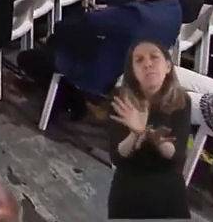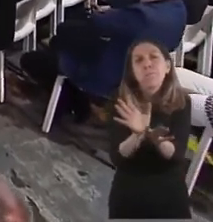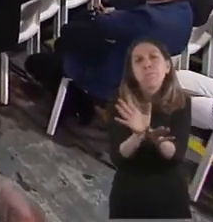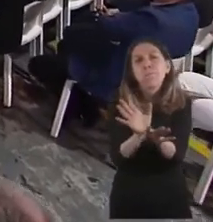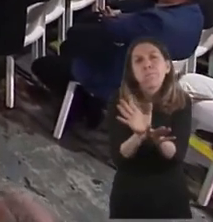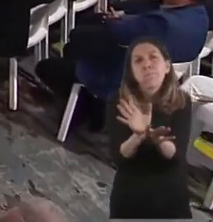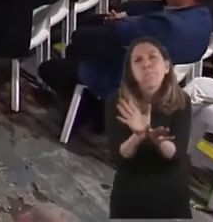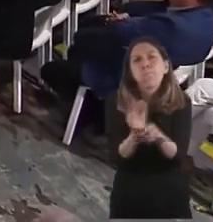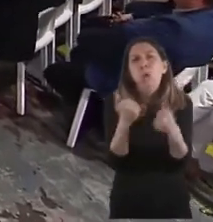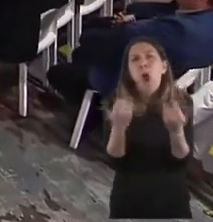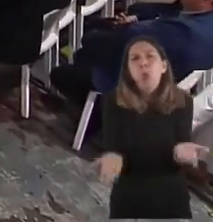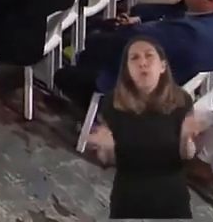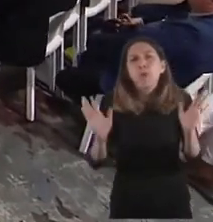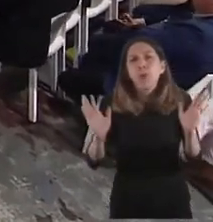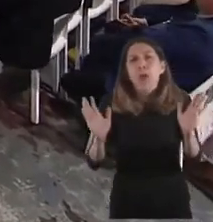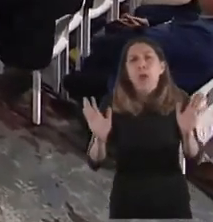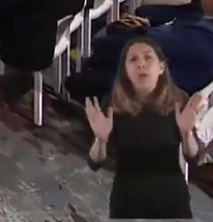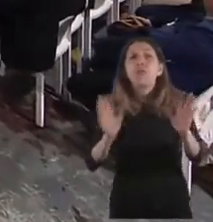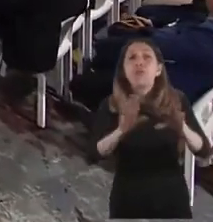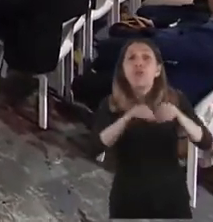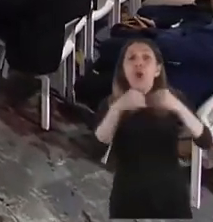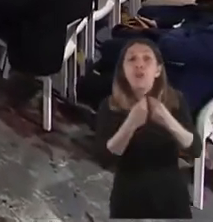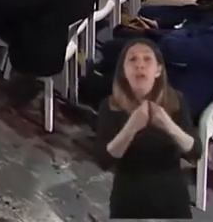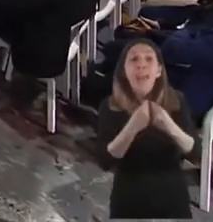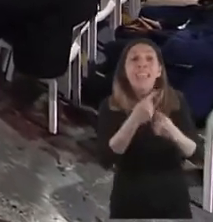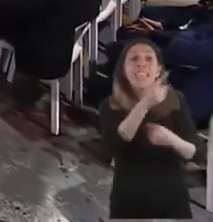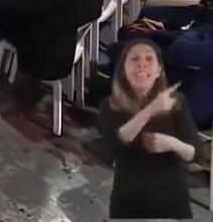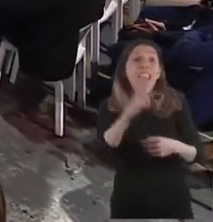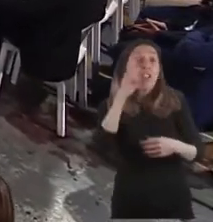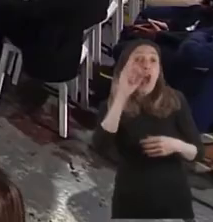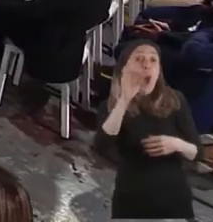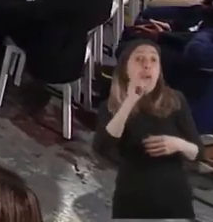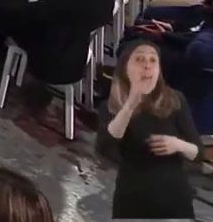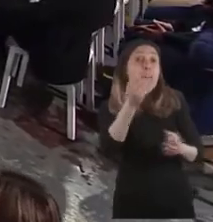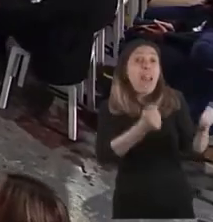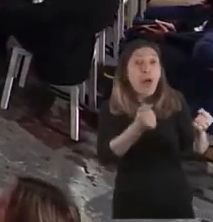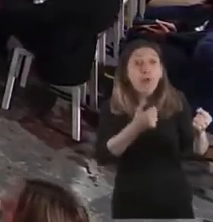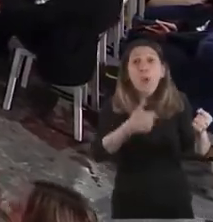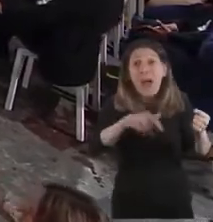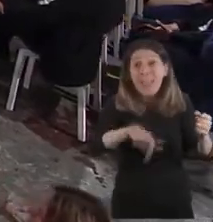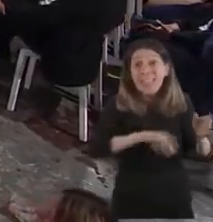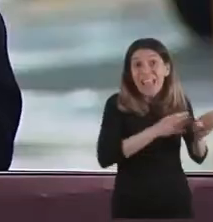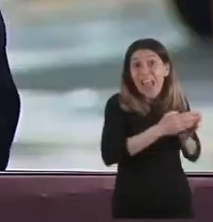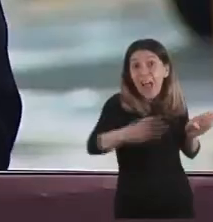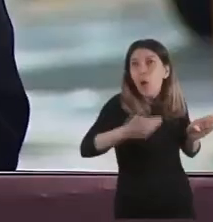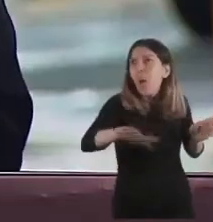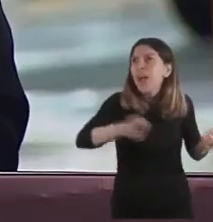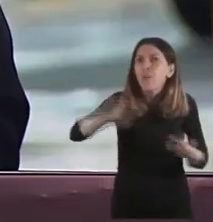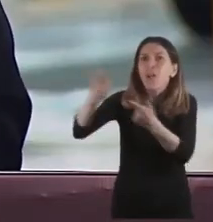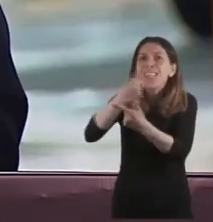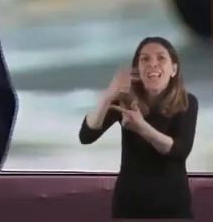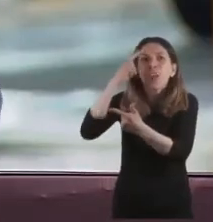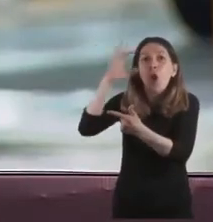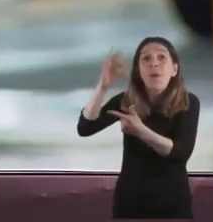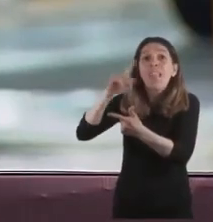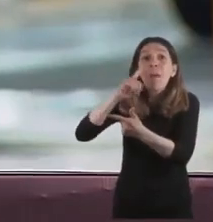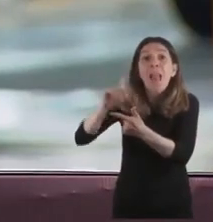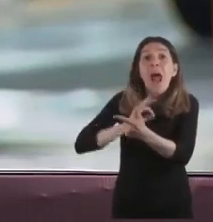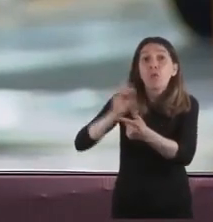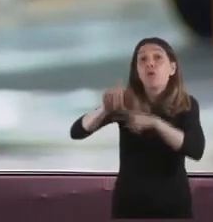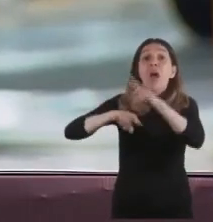la oportunidad de que estos 190.000 autos que vamos a estar exportando este año, el año que viene sea